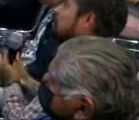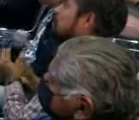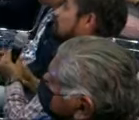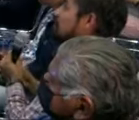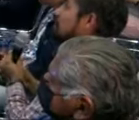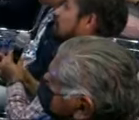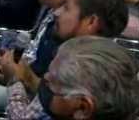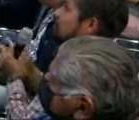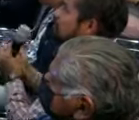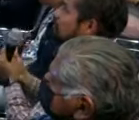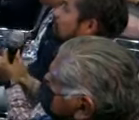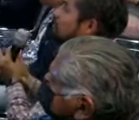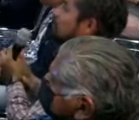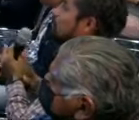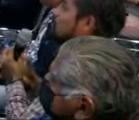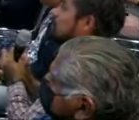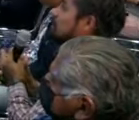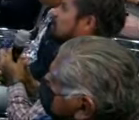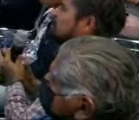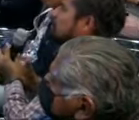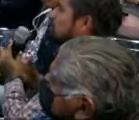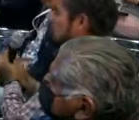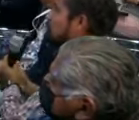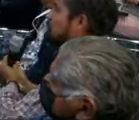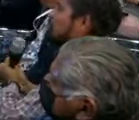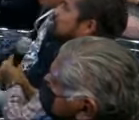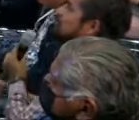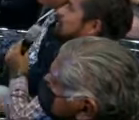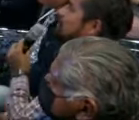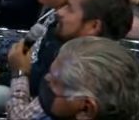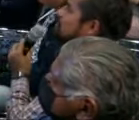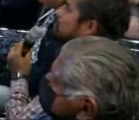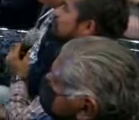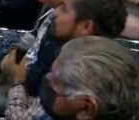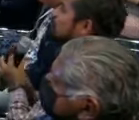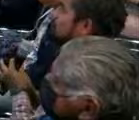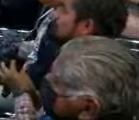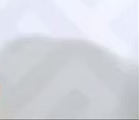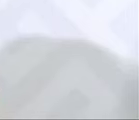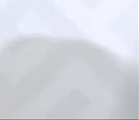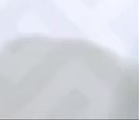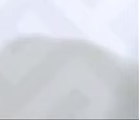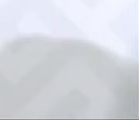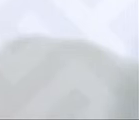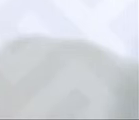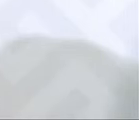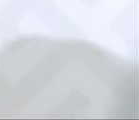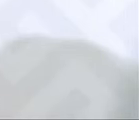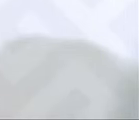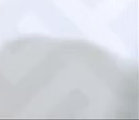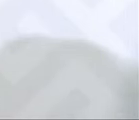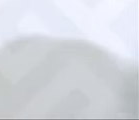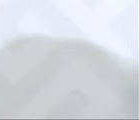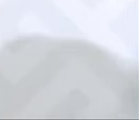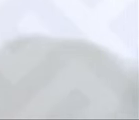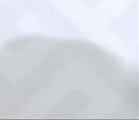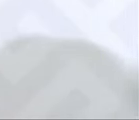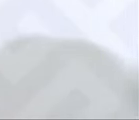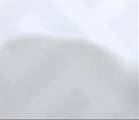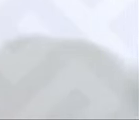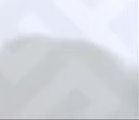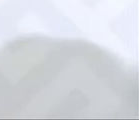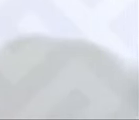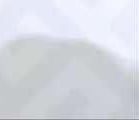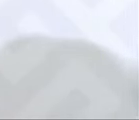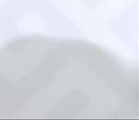nivel internacional y una afluencia de 220 mil personas en este tianguis. Le voy a pedir aquí a mi amiga Saimi Pineda,